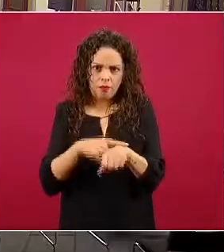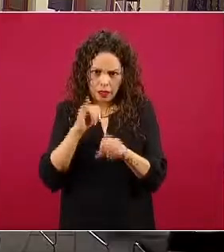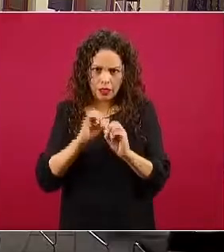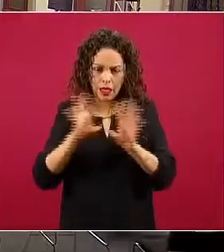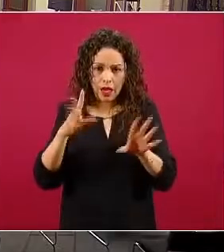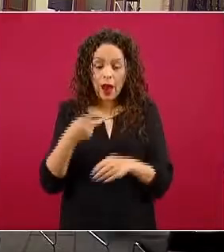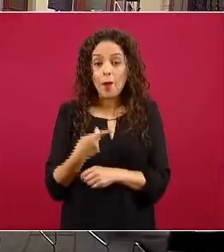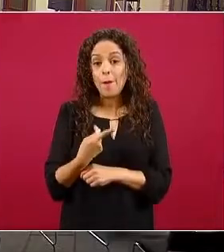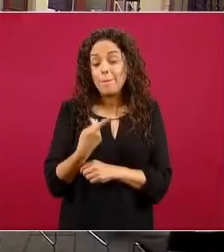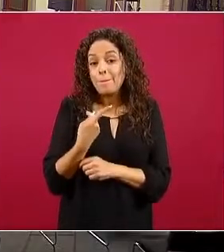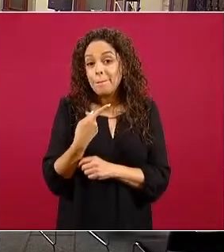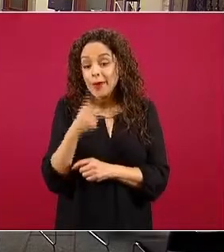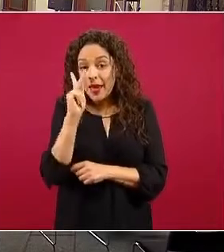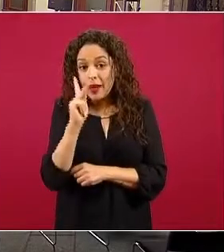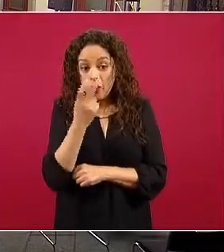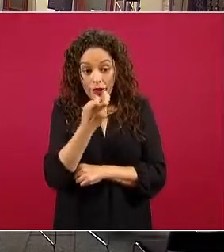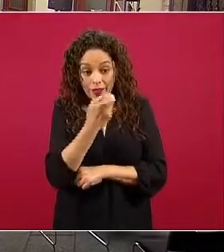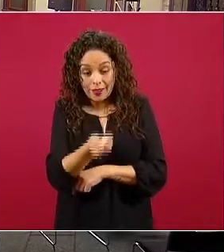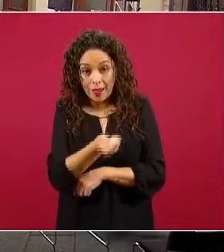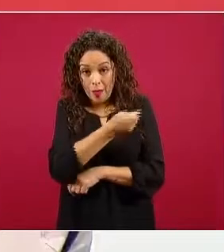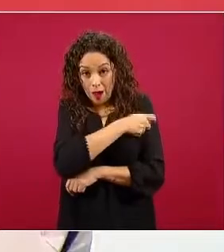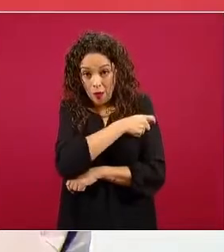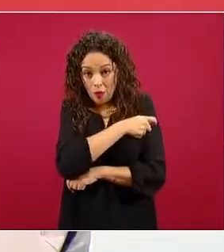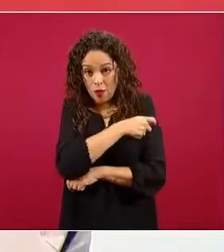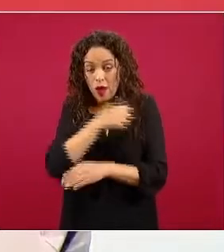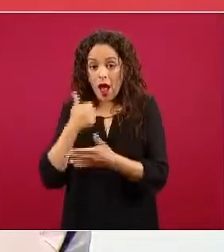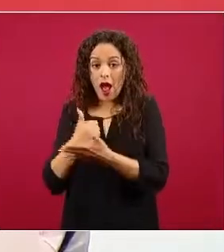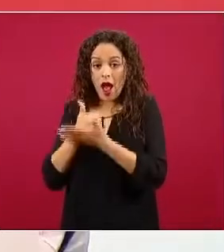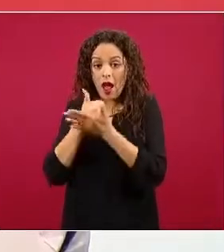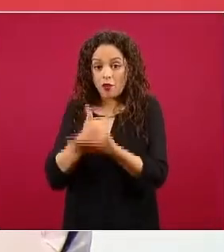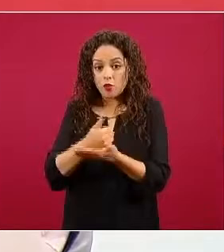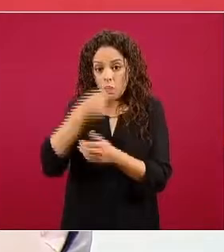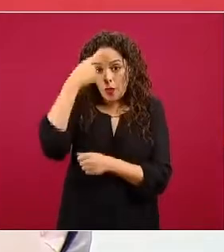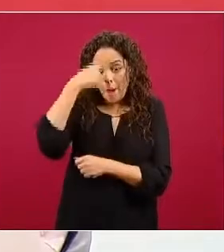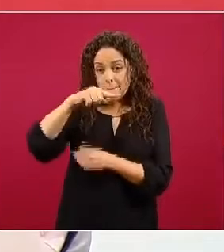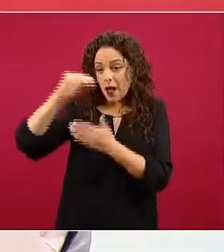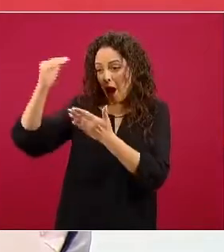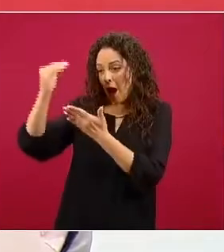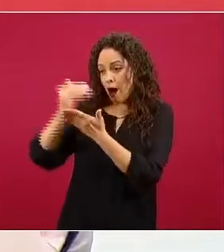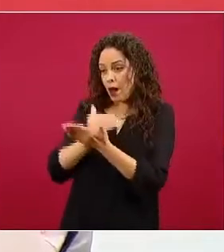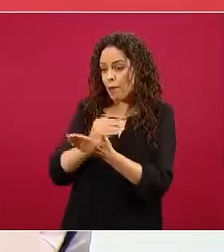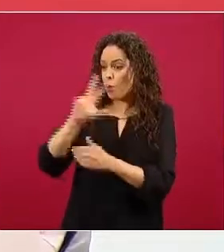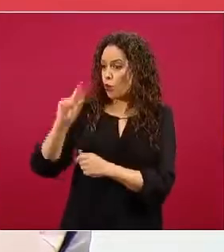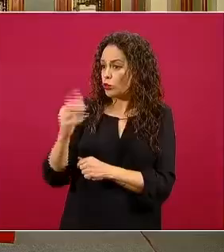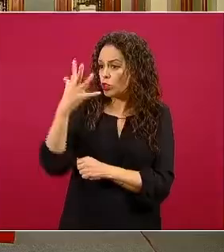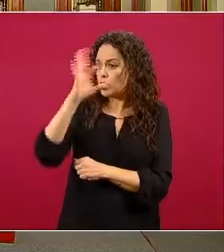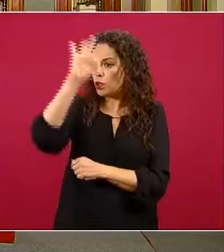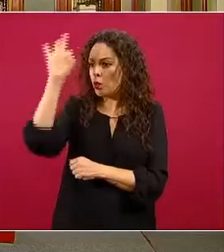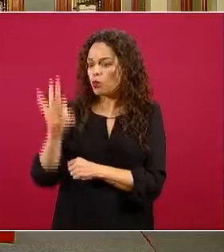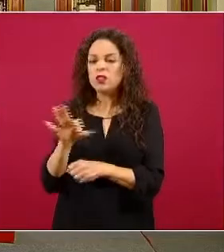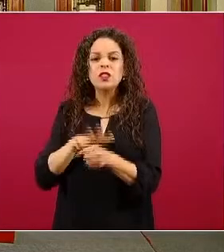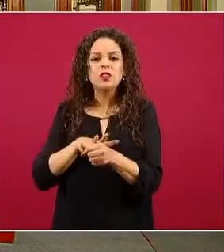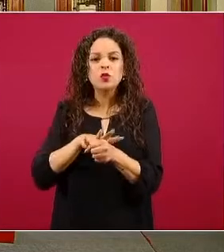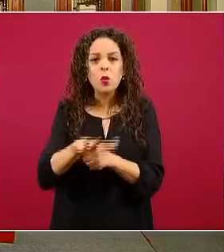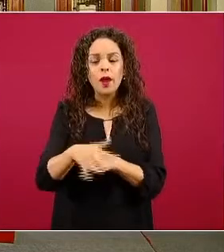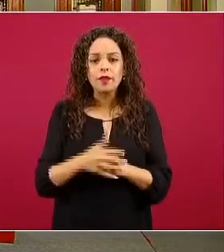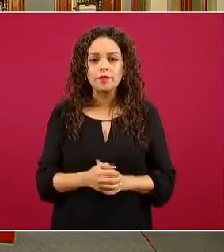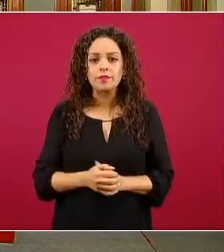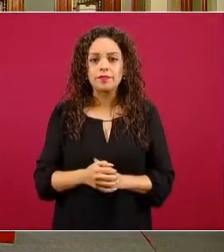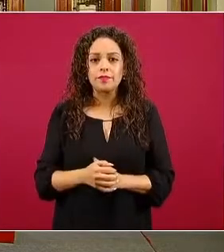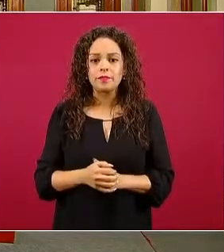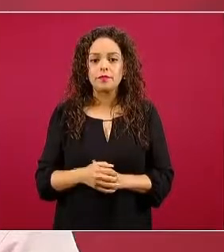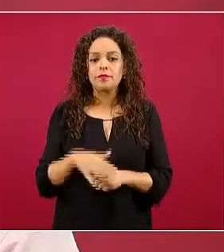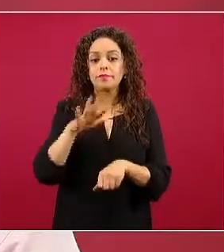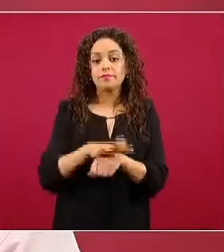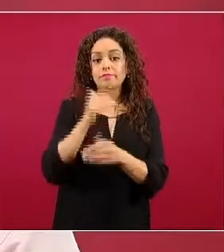lo que sí reduce la vacunación contra influenza en más del 85% son las complicaciones